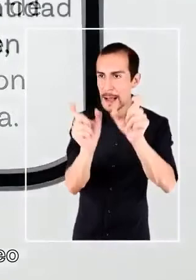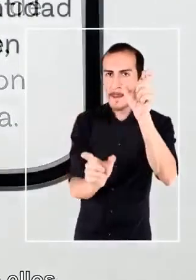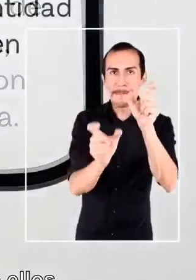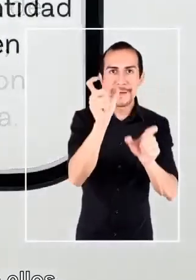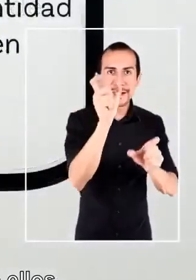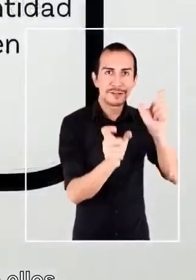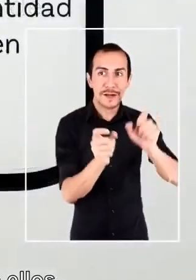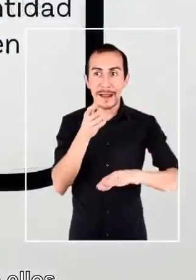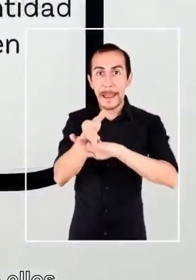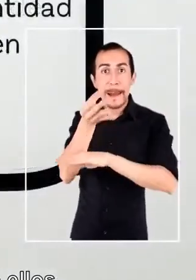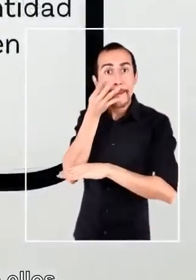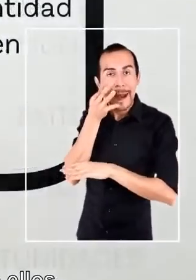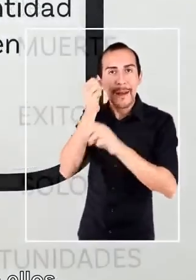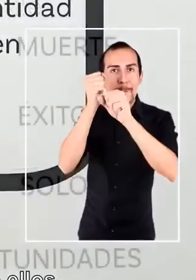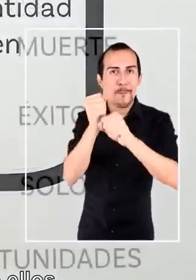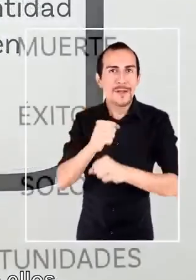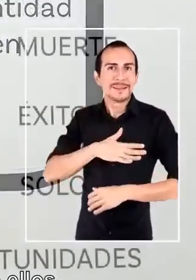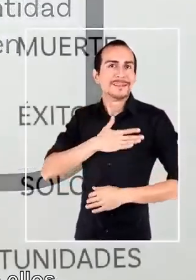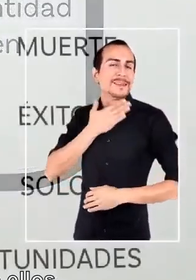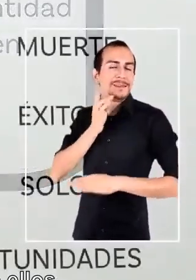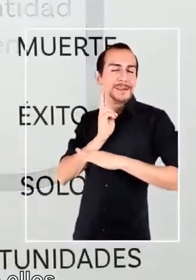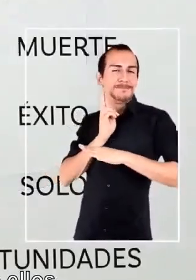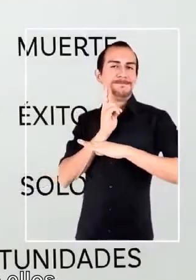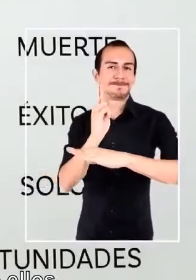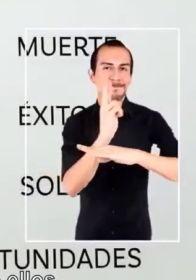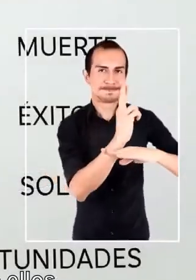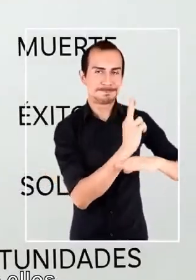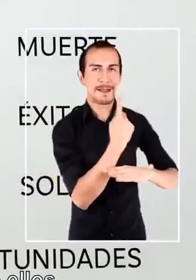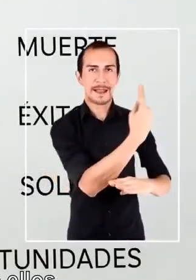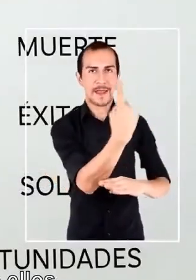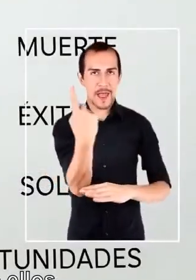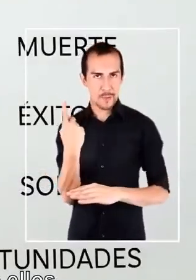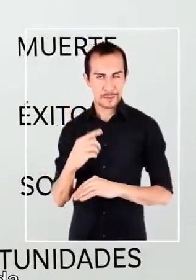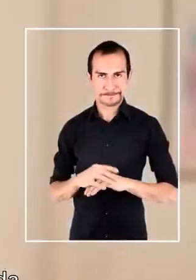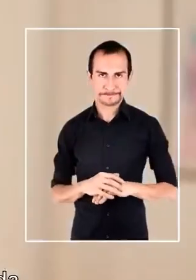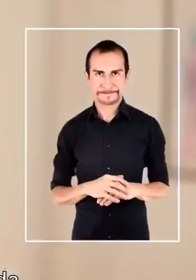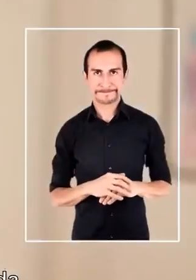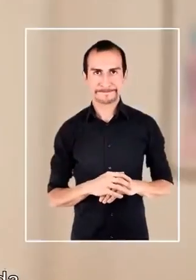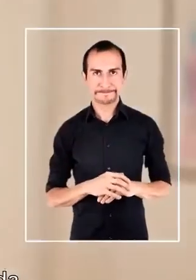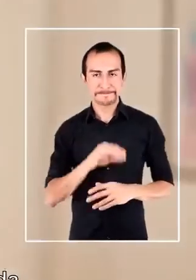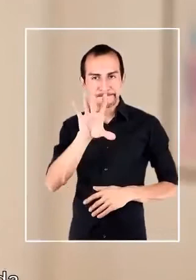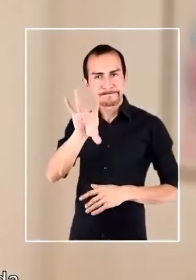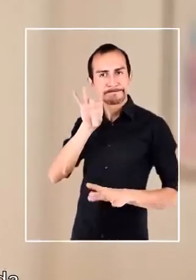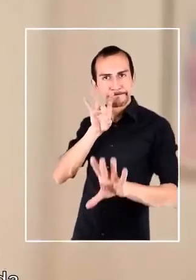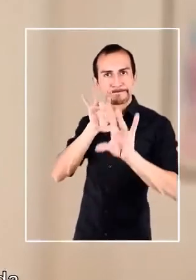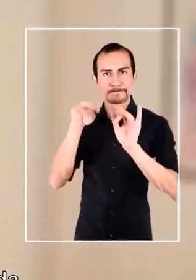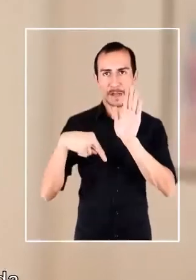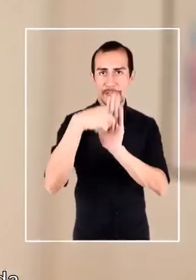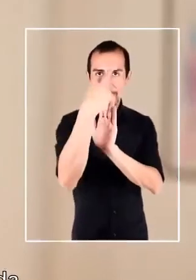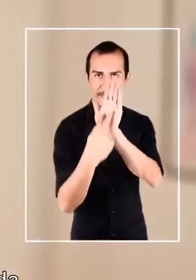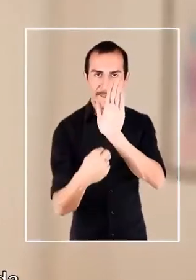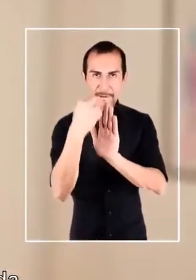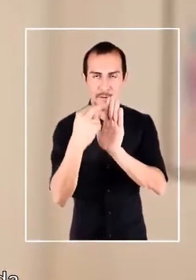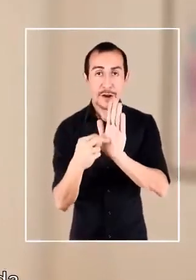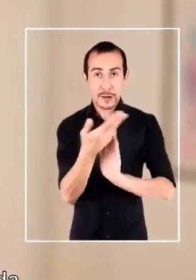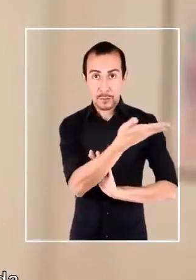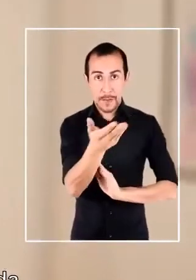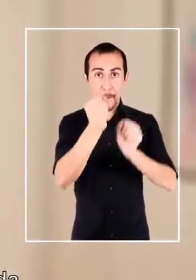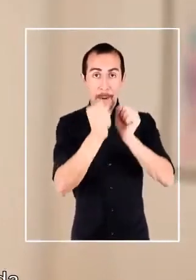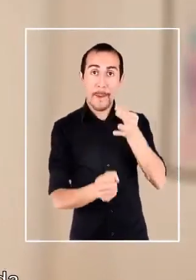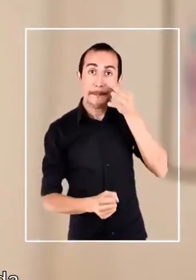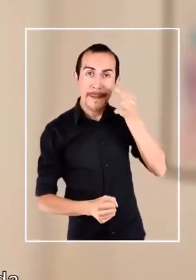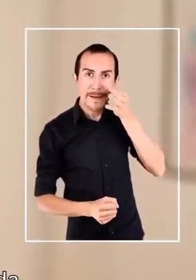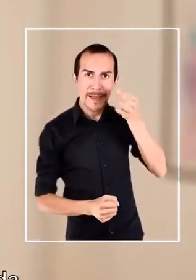público puede sentirse representado en cada uno de ellos. La selección de obras con la que se